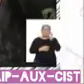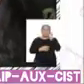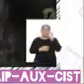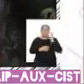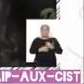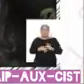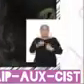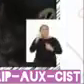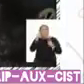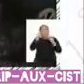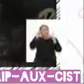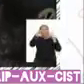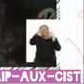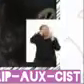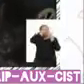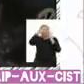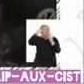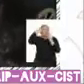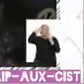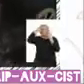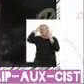Para cumplir nuestros sueños.